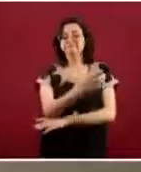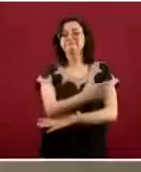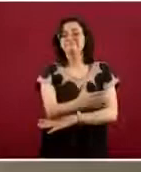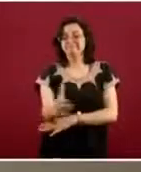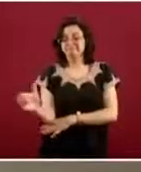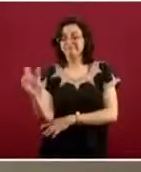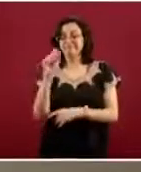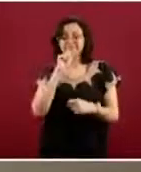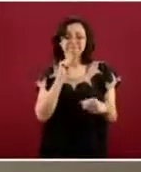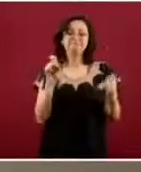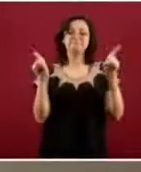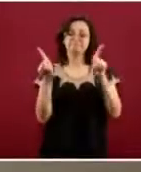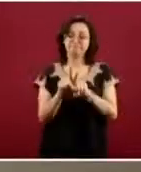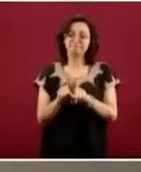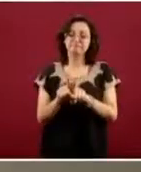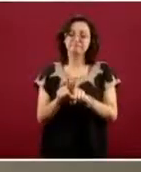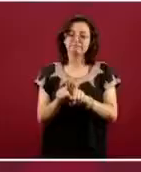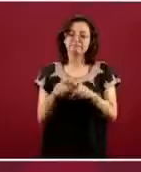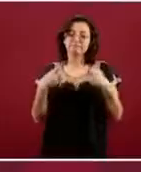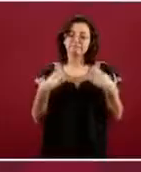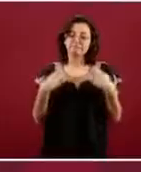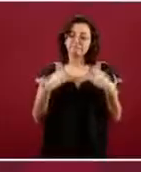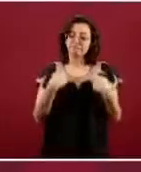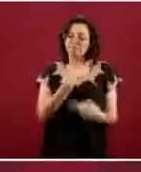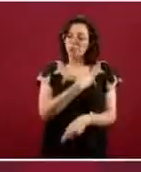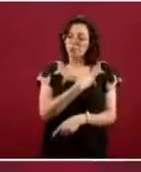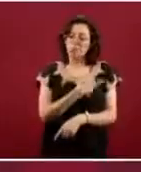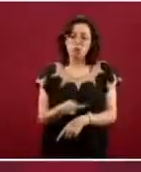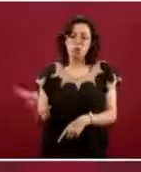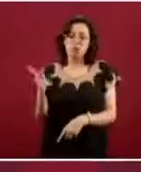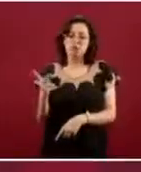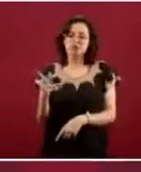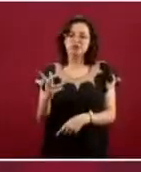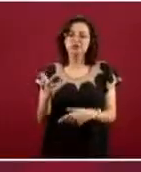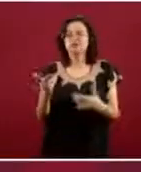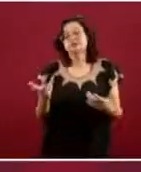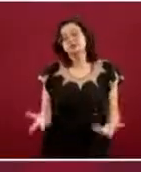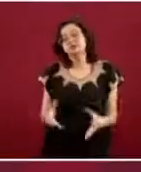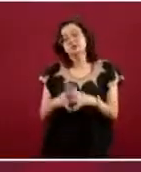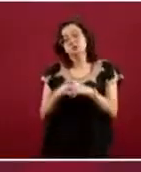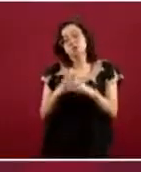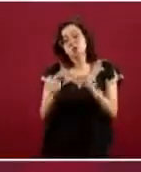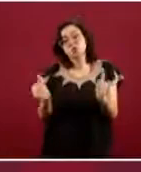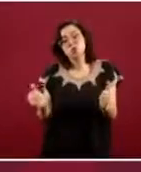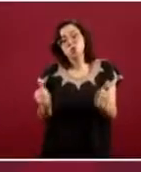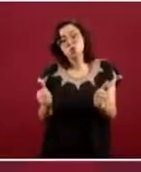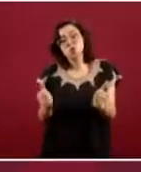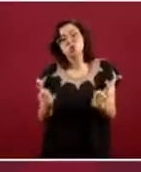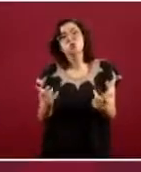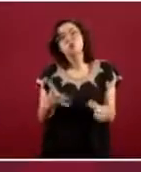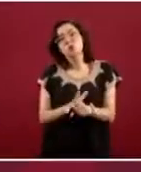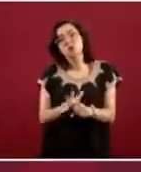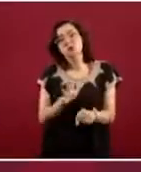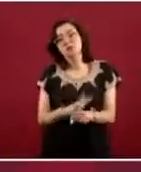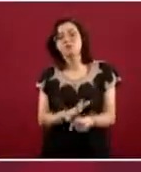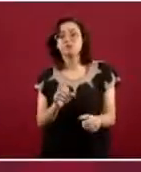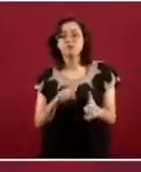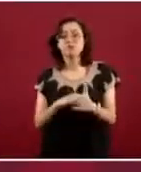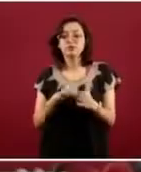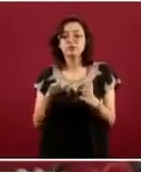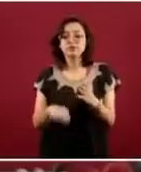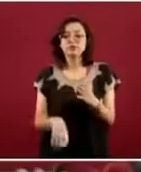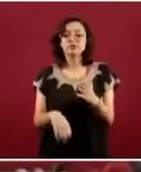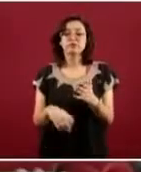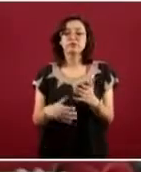mayor intensidad a las personas que menos tienen. Entonces, soluciones prácticas hay algunas, por ejemplo,